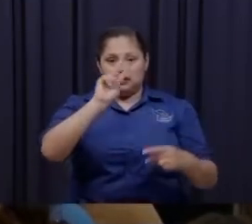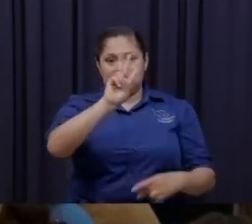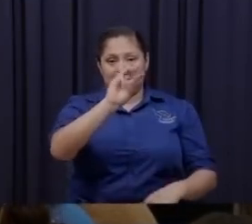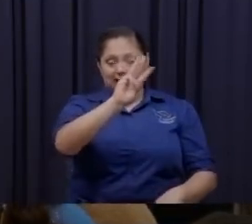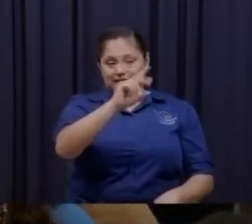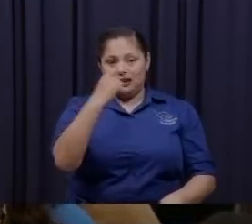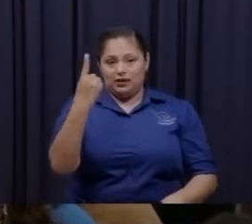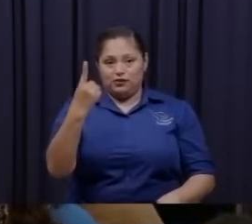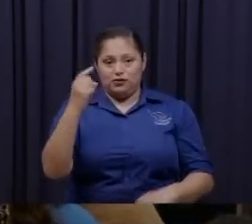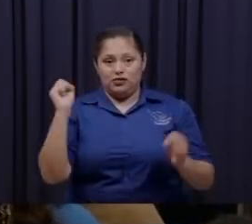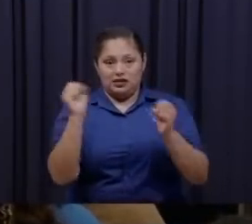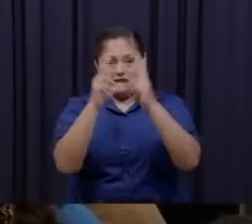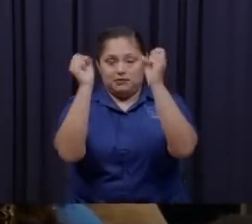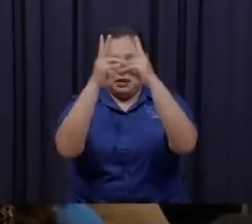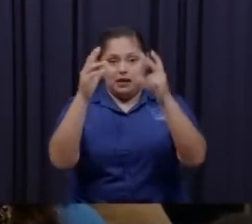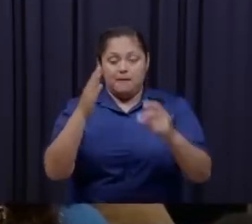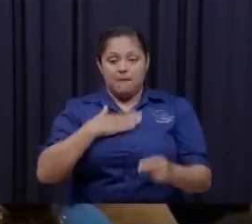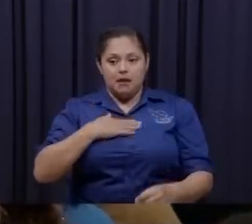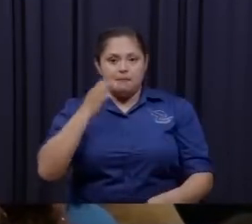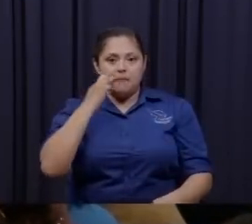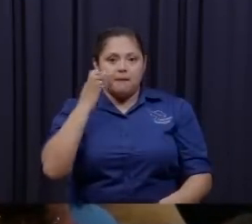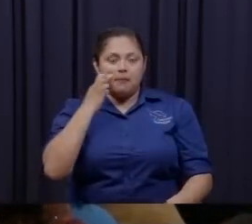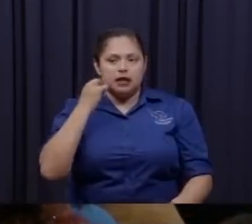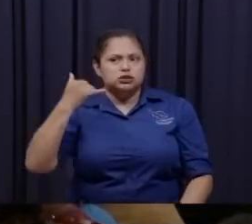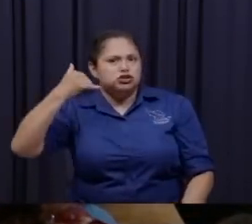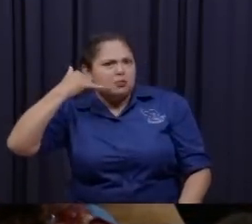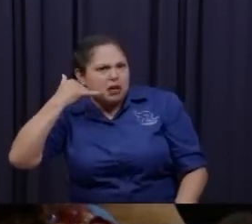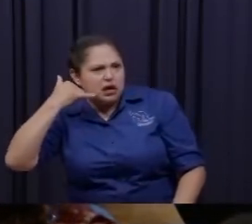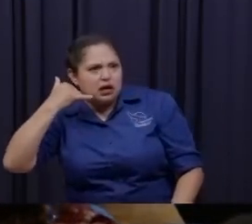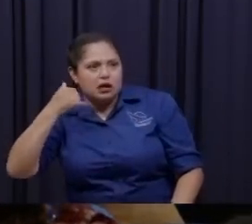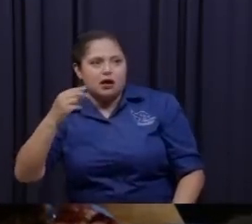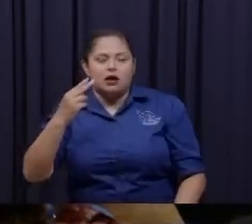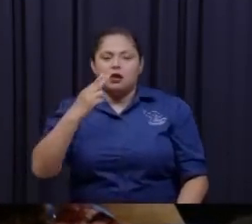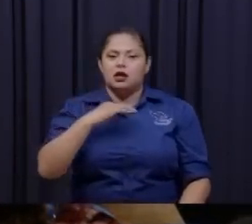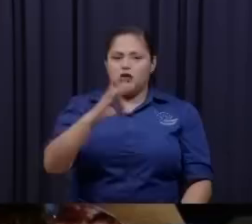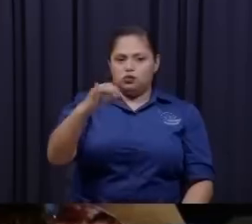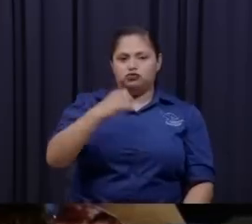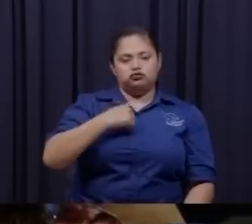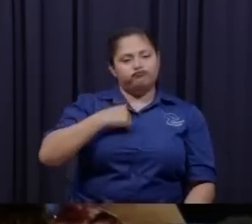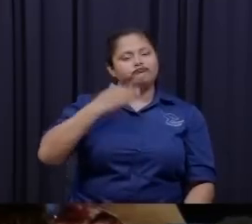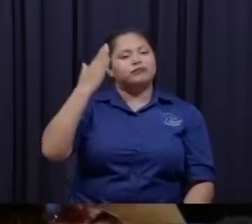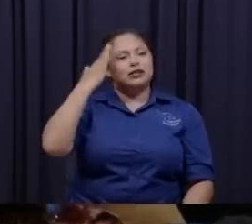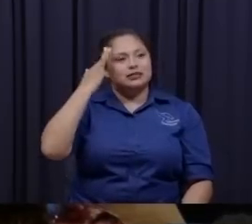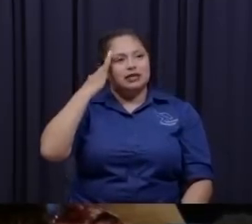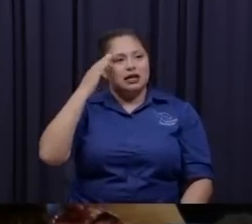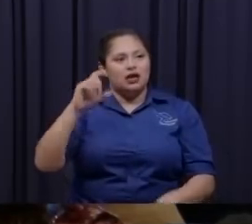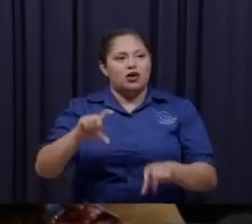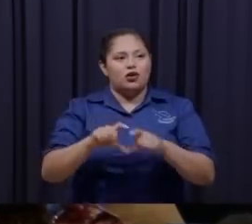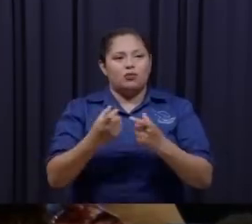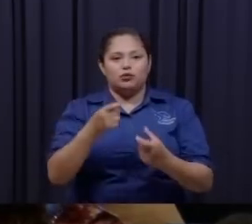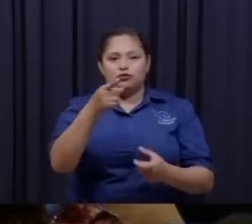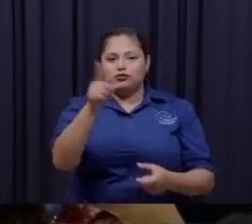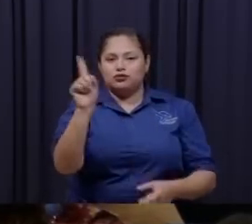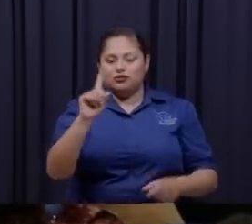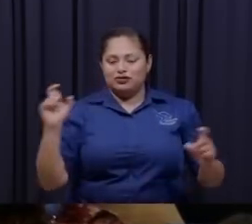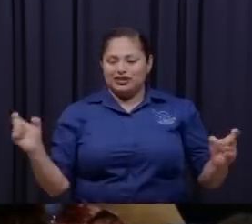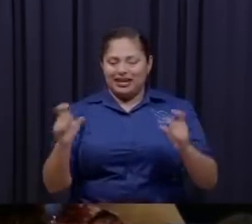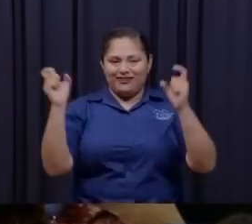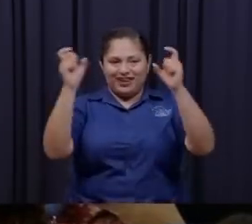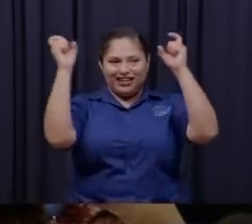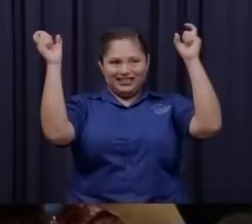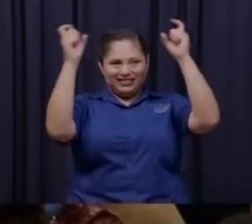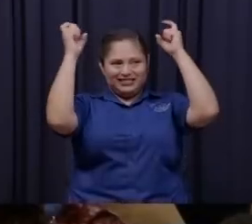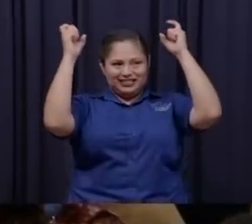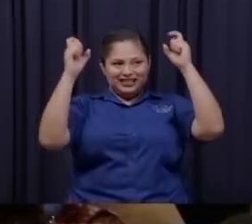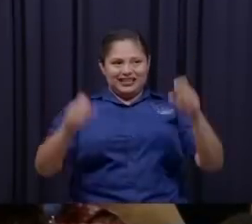por teléfono a mi casa. Dijo: mijo, yo ya sé que como ya no celebras estas cosas, no hacíamos